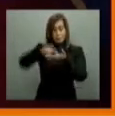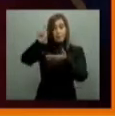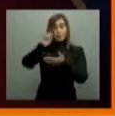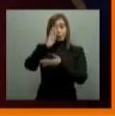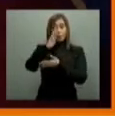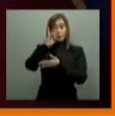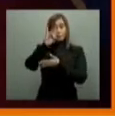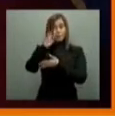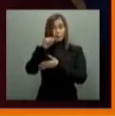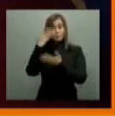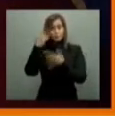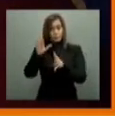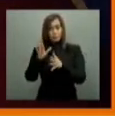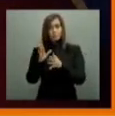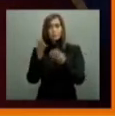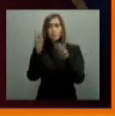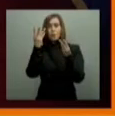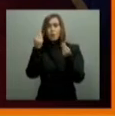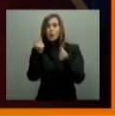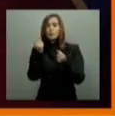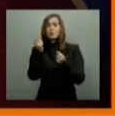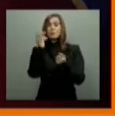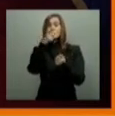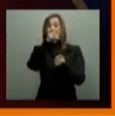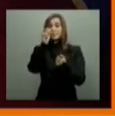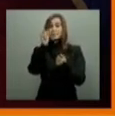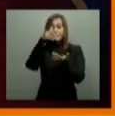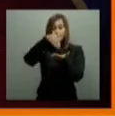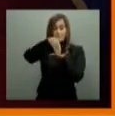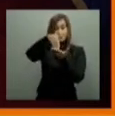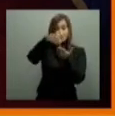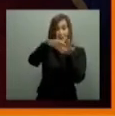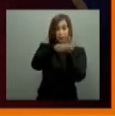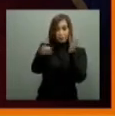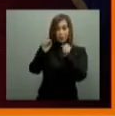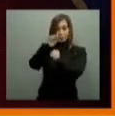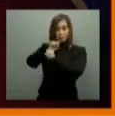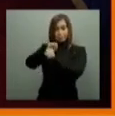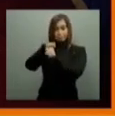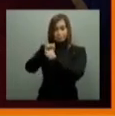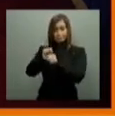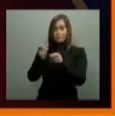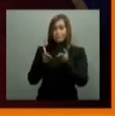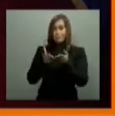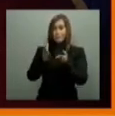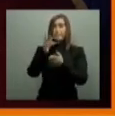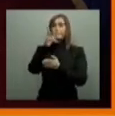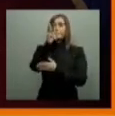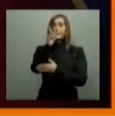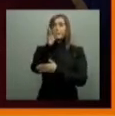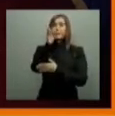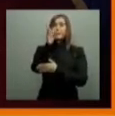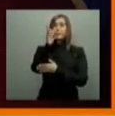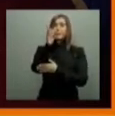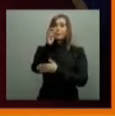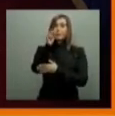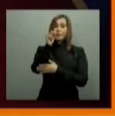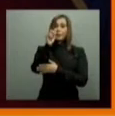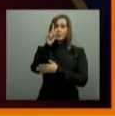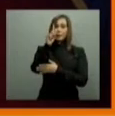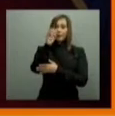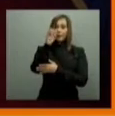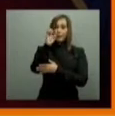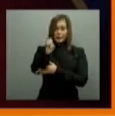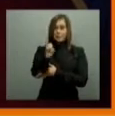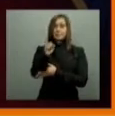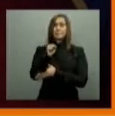propio partido el parche lo quitan para poner uno con el sello mío entonces es un problema que nosotros tenemos desde el punto